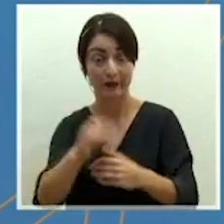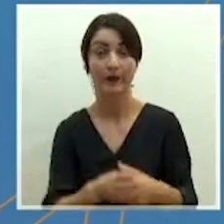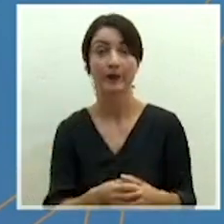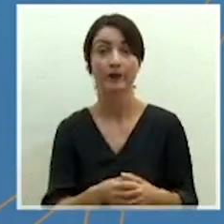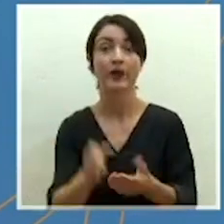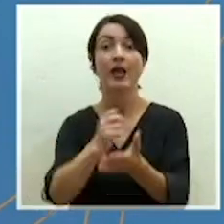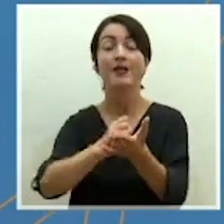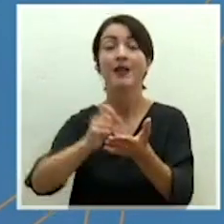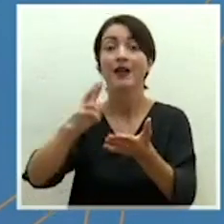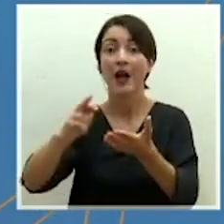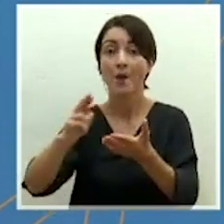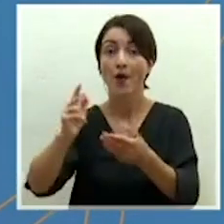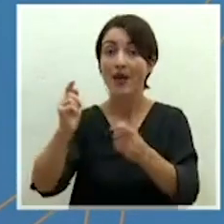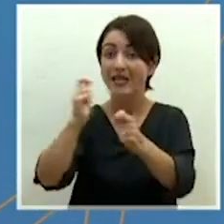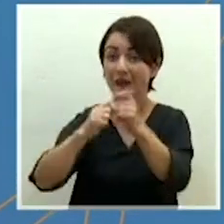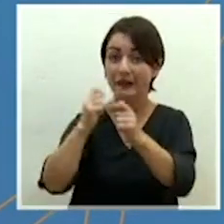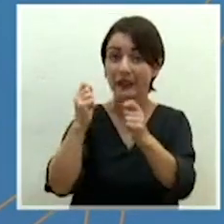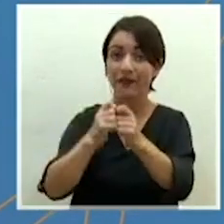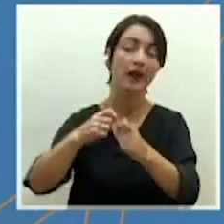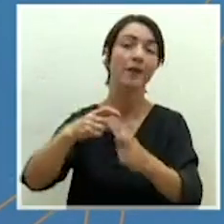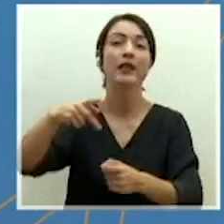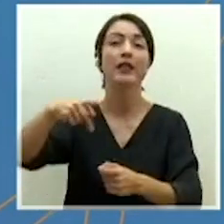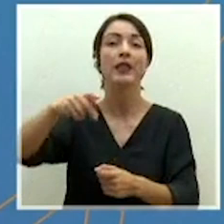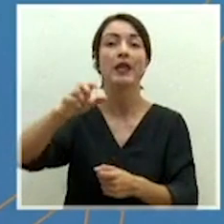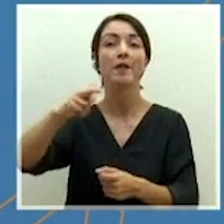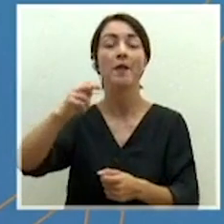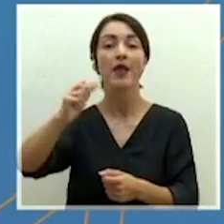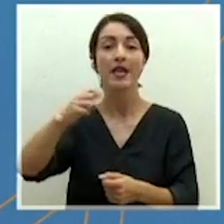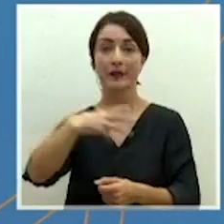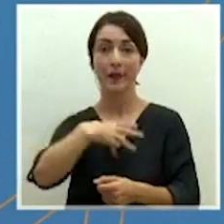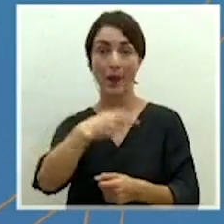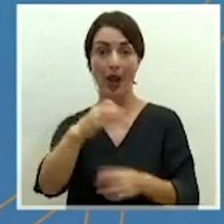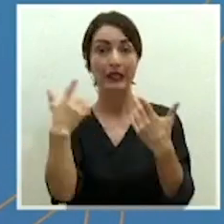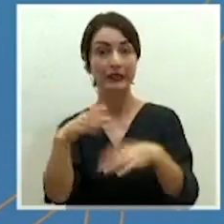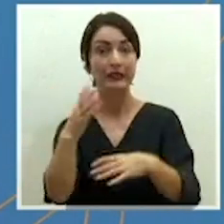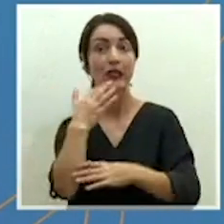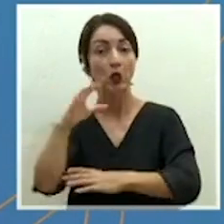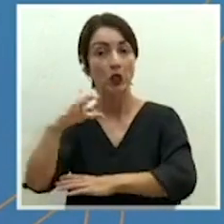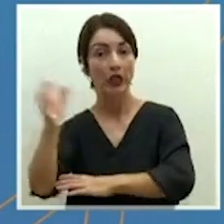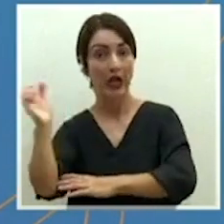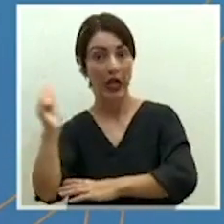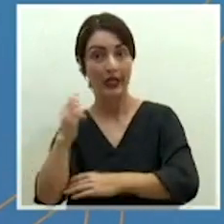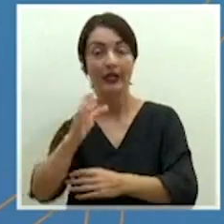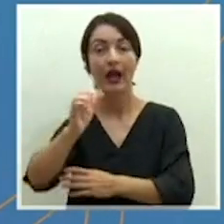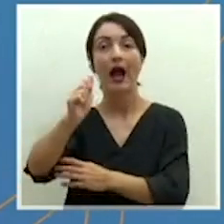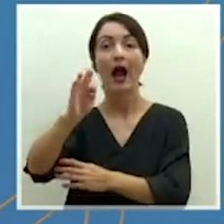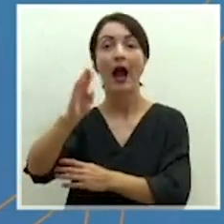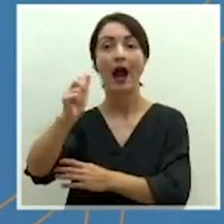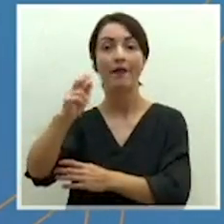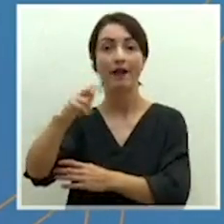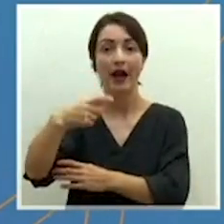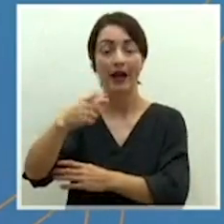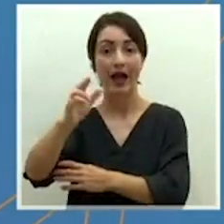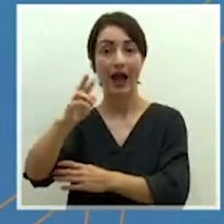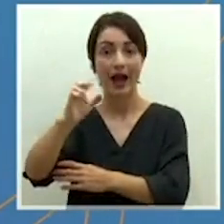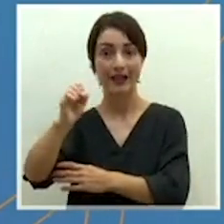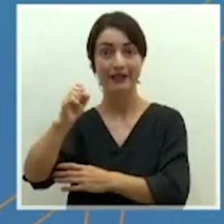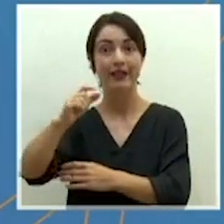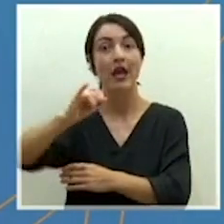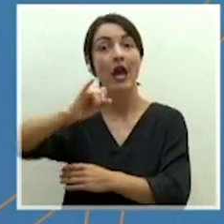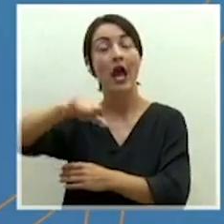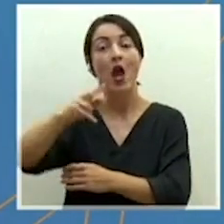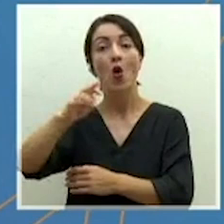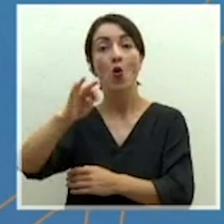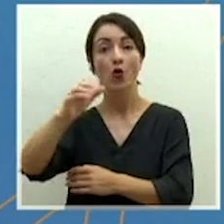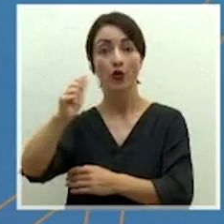San Ramón, específicamente el distrito de Peñas Blancas, que ya estaba en alerta naranja. En Avangares, las juntas de Avangares